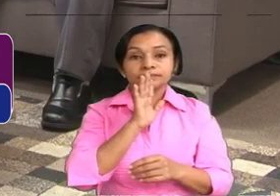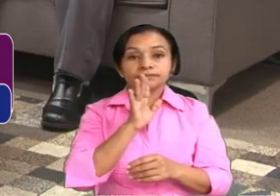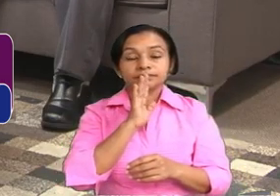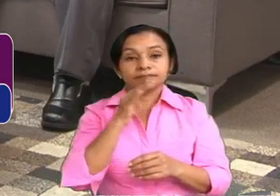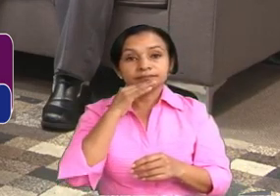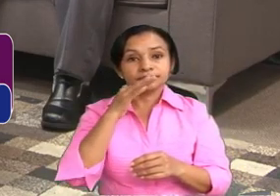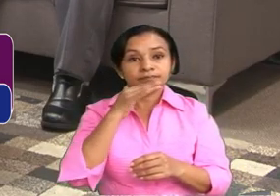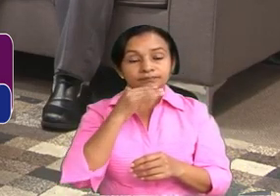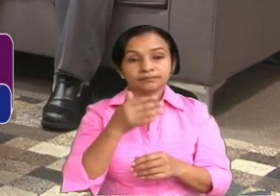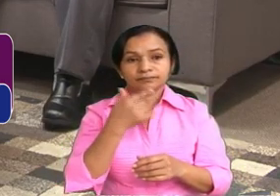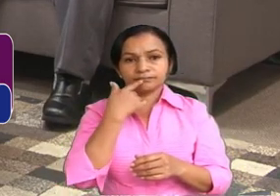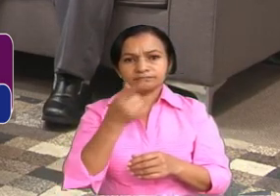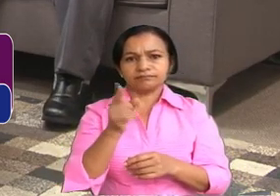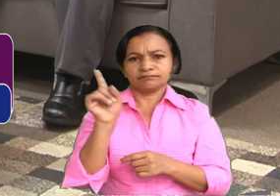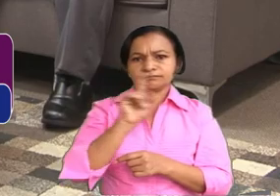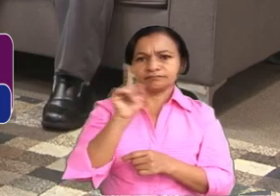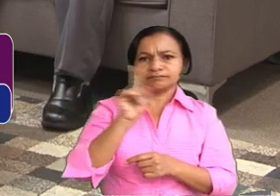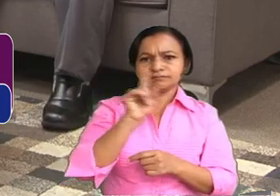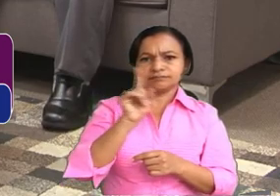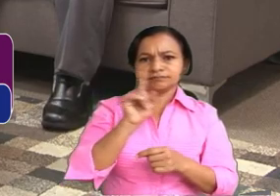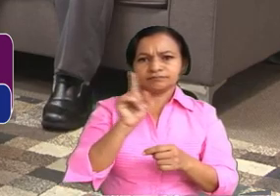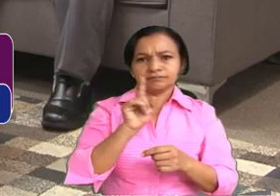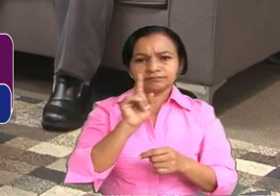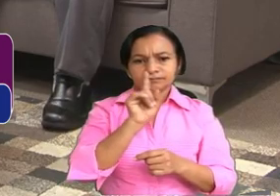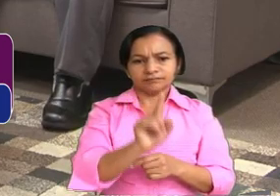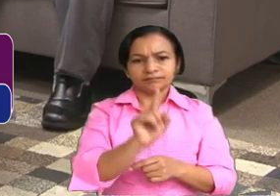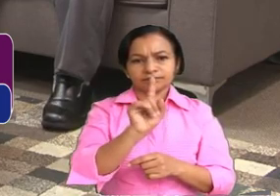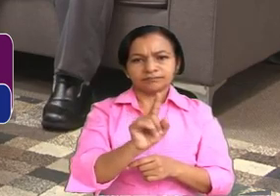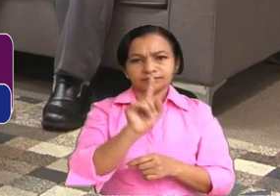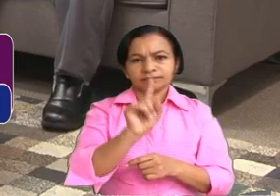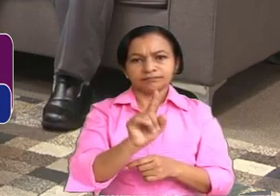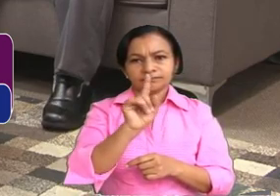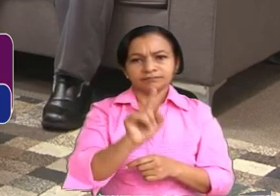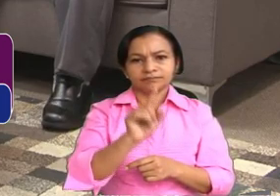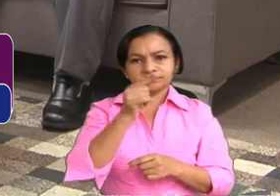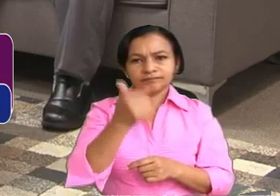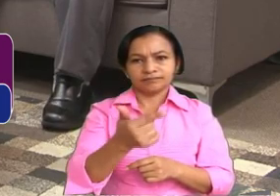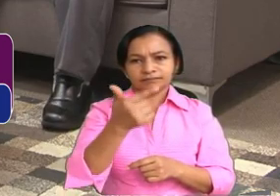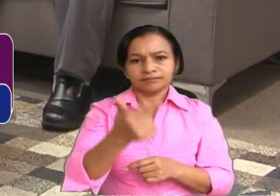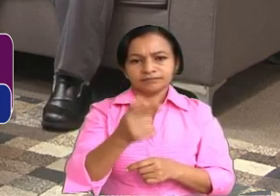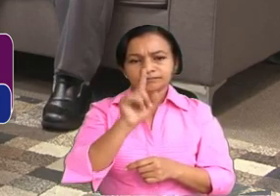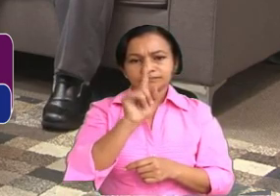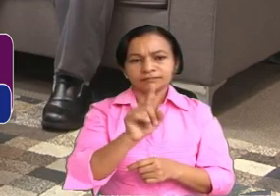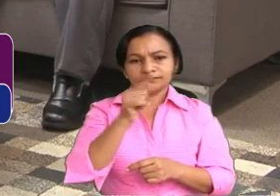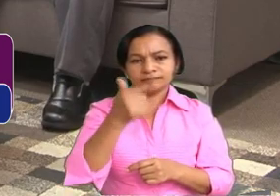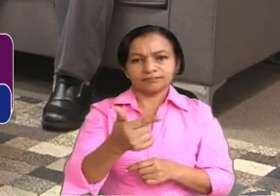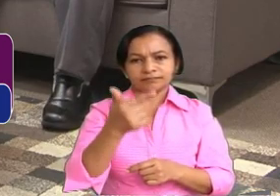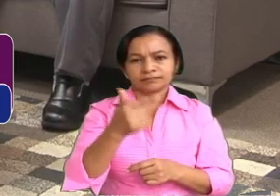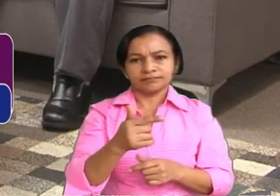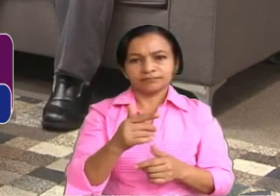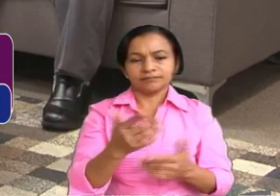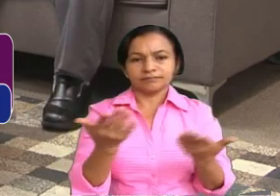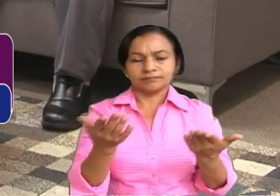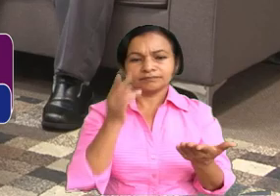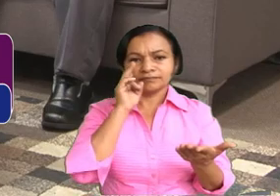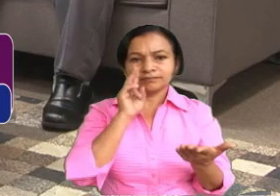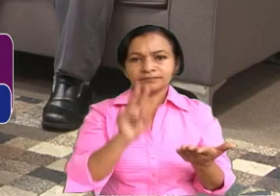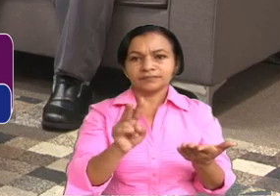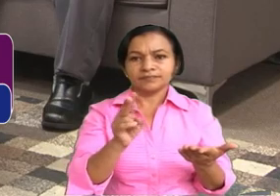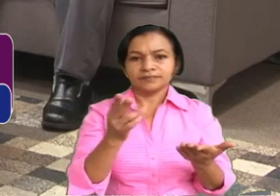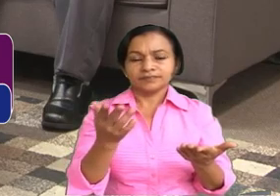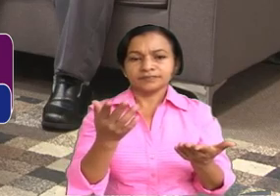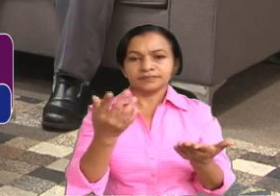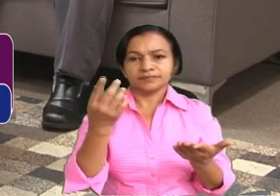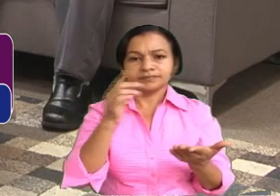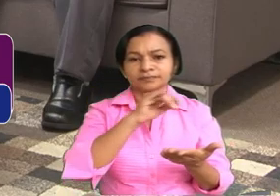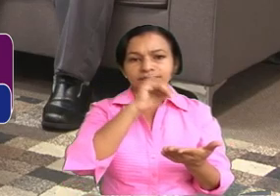estén maltratando a nosotros. Desde los primeros grados ya tenemos inglés ahorita. Y a ese aspecto quisiera, sí. Quisiera y no, ir. Y miramos también cuando vino